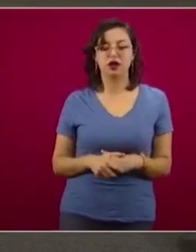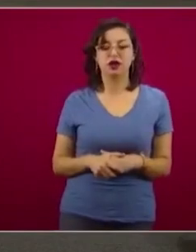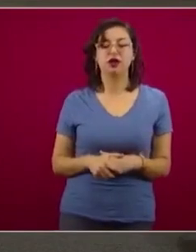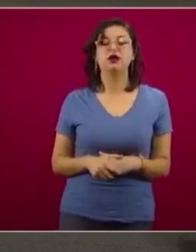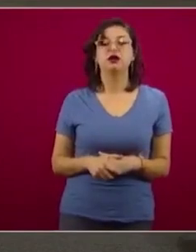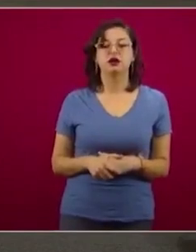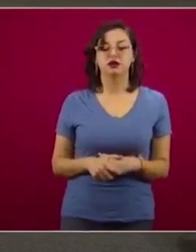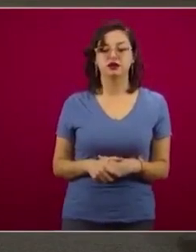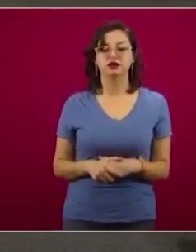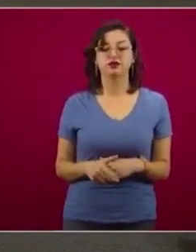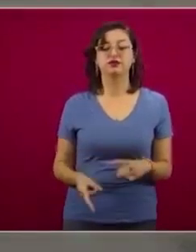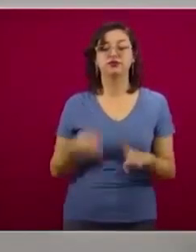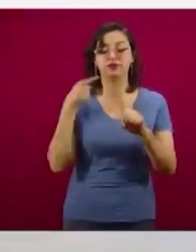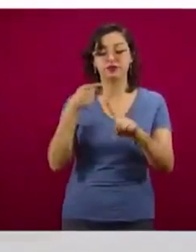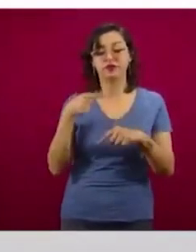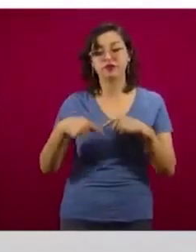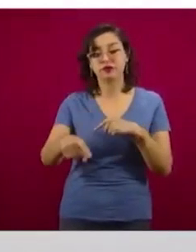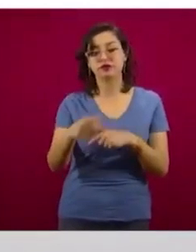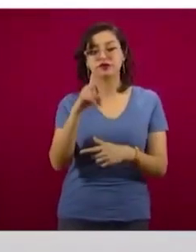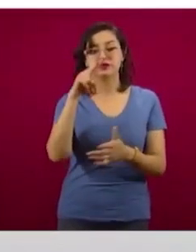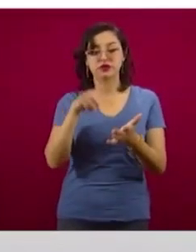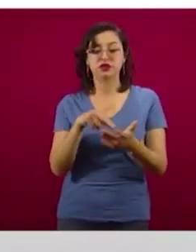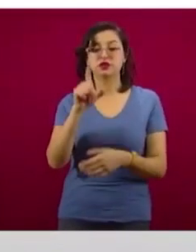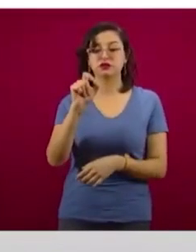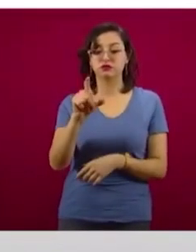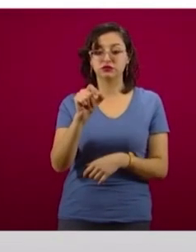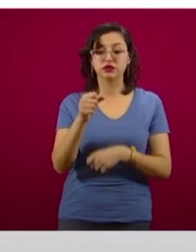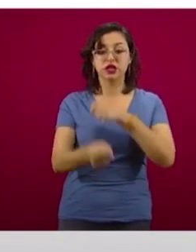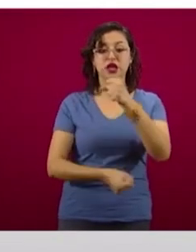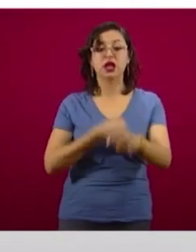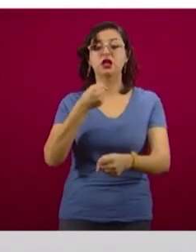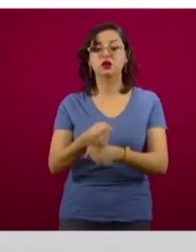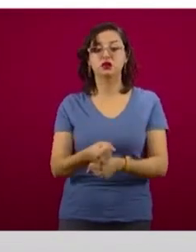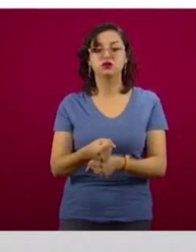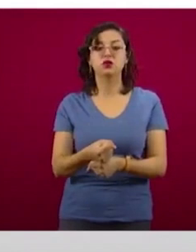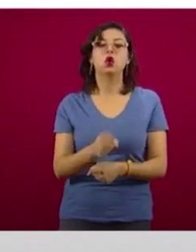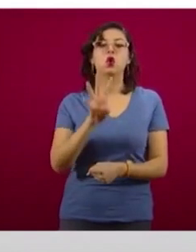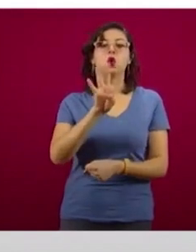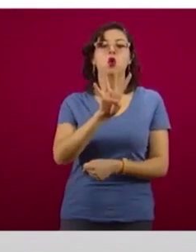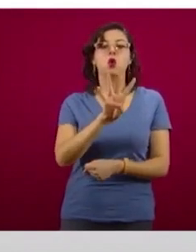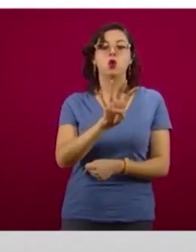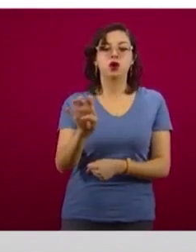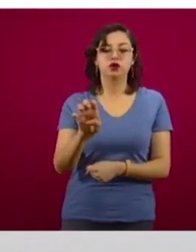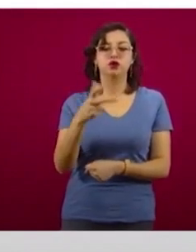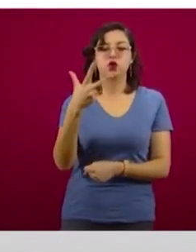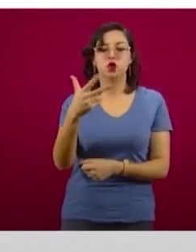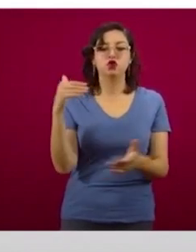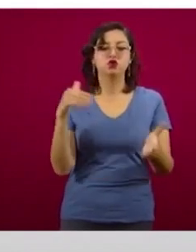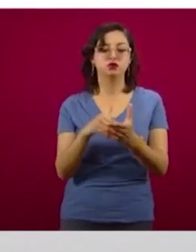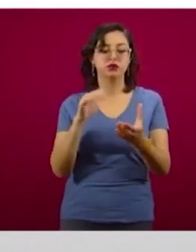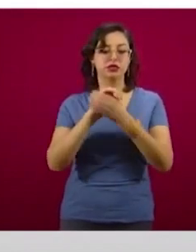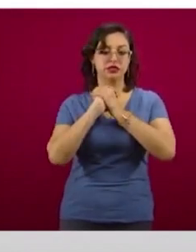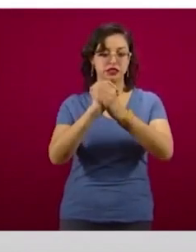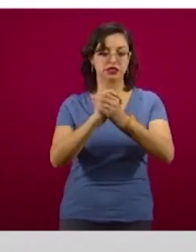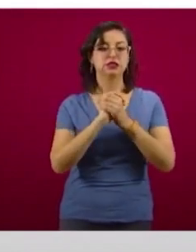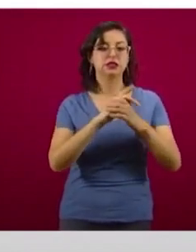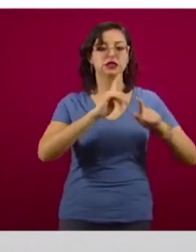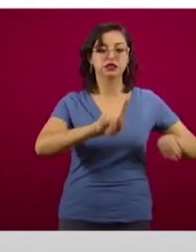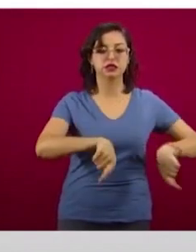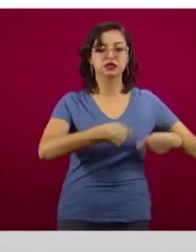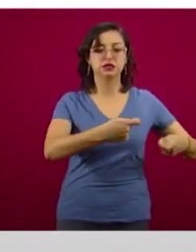Las metas y avances 2020, ¿qué tenemos para este año? Tenemos una meta de 408 mil tandas